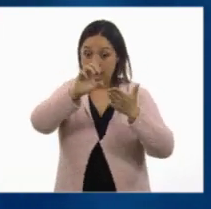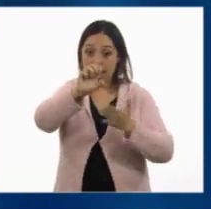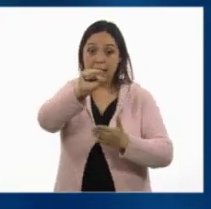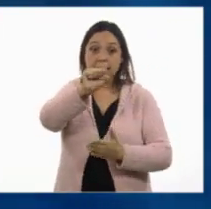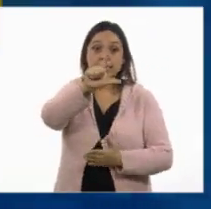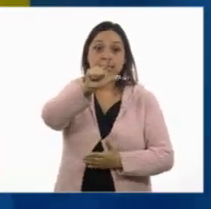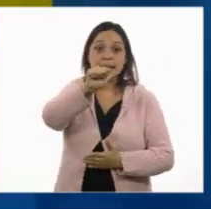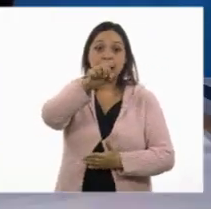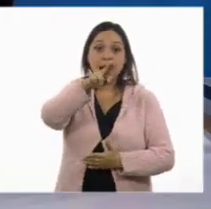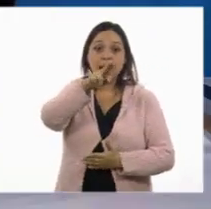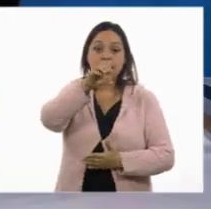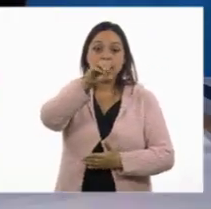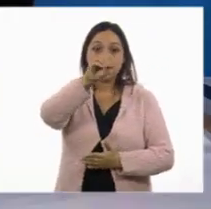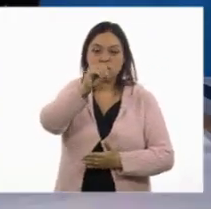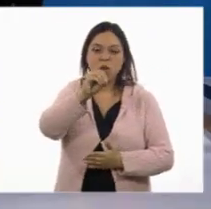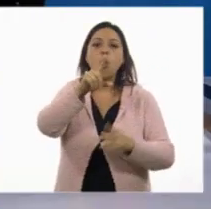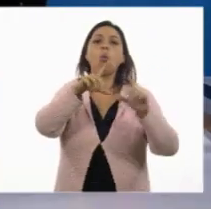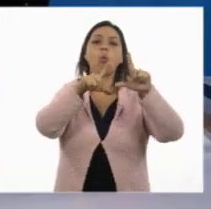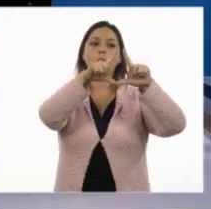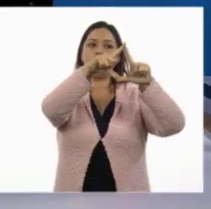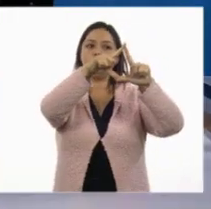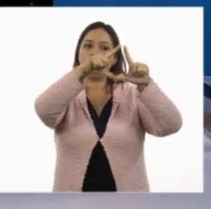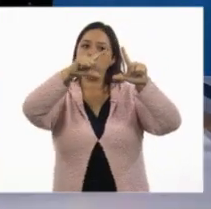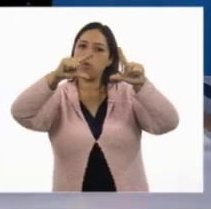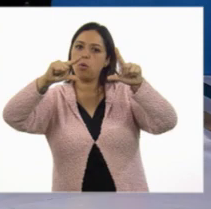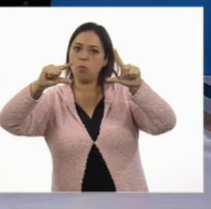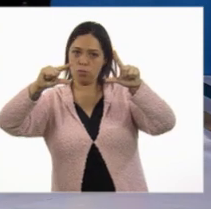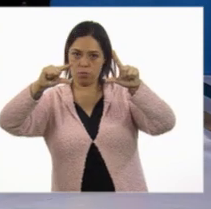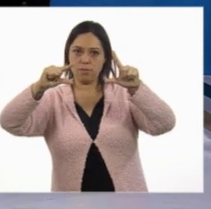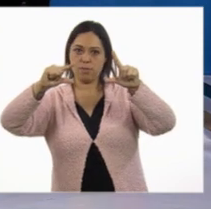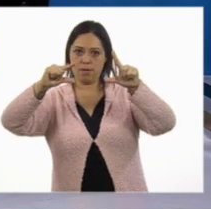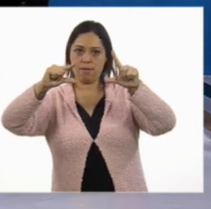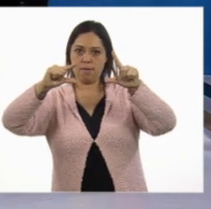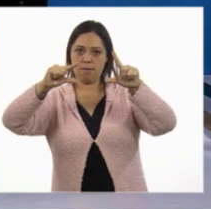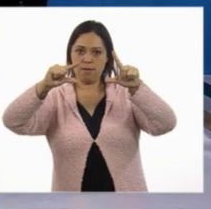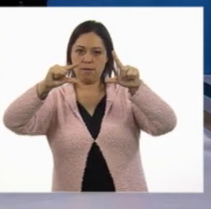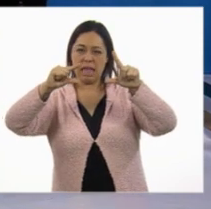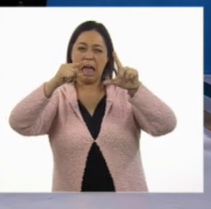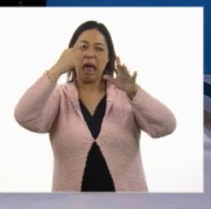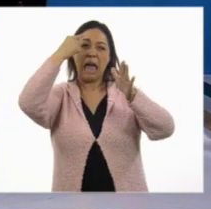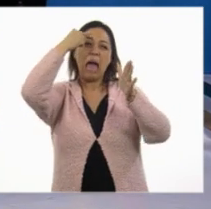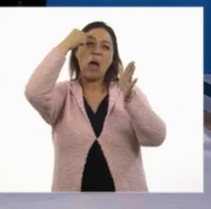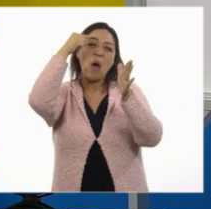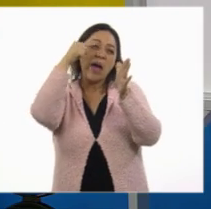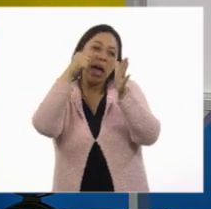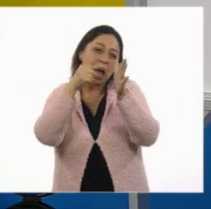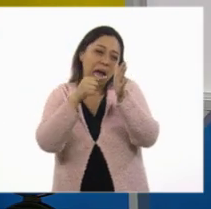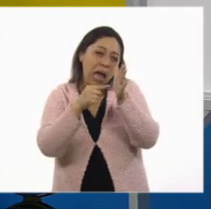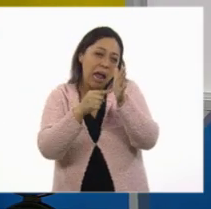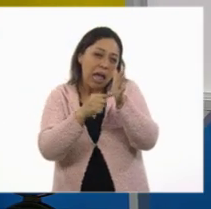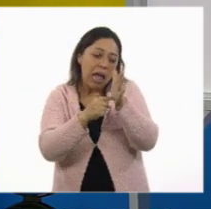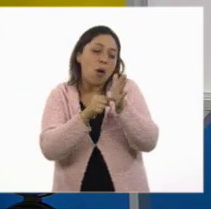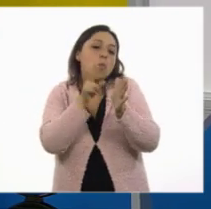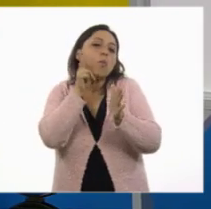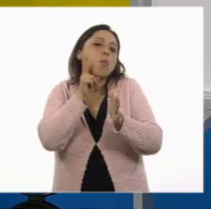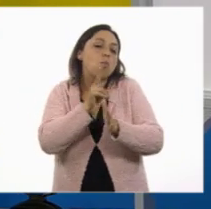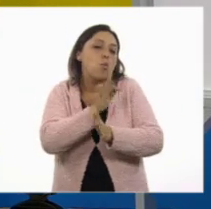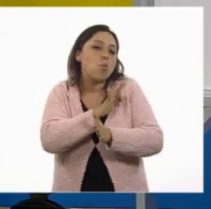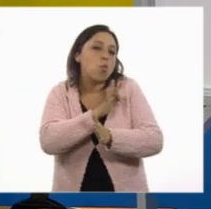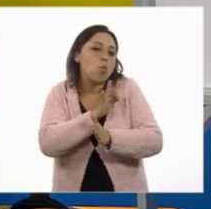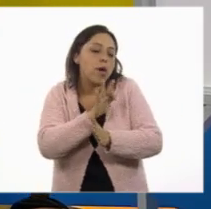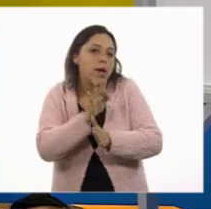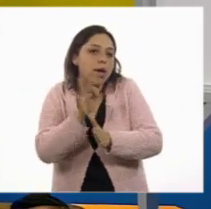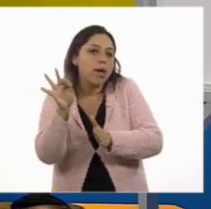ver. Vamos a ver. Tenemos el escaleno. Creo que así puede